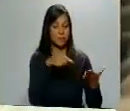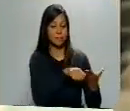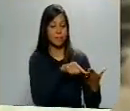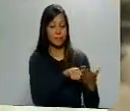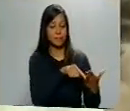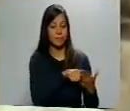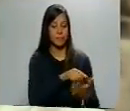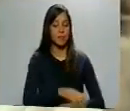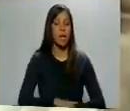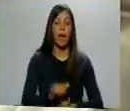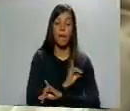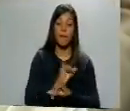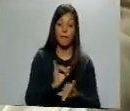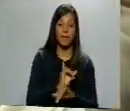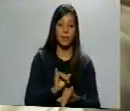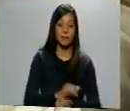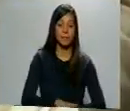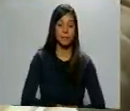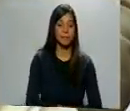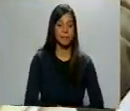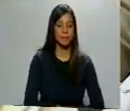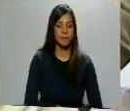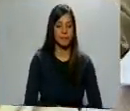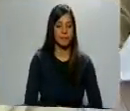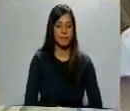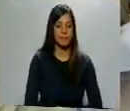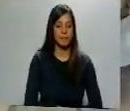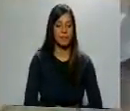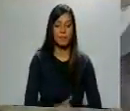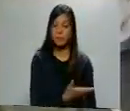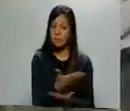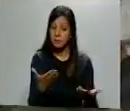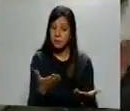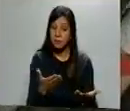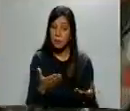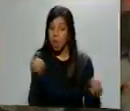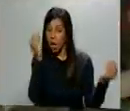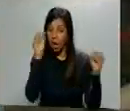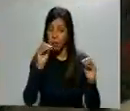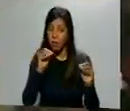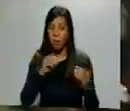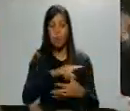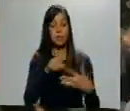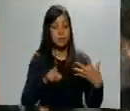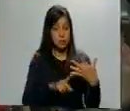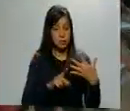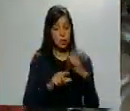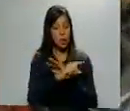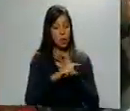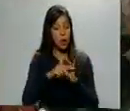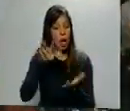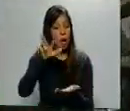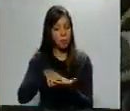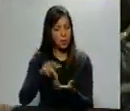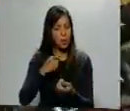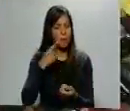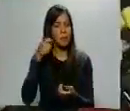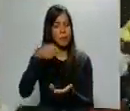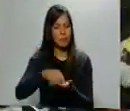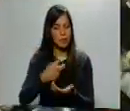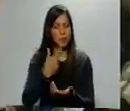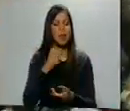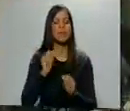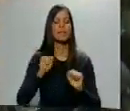constitucional. Es todo. En consideración, artículo 5 sobre la aplicación de las multas.